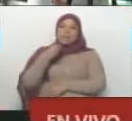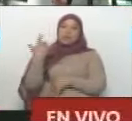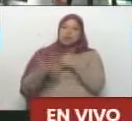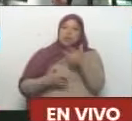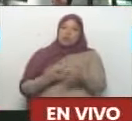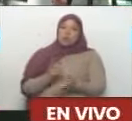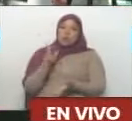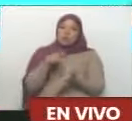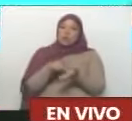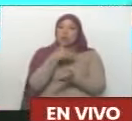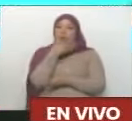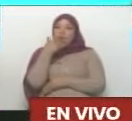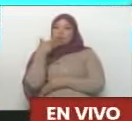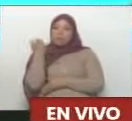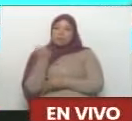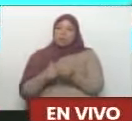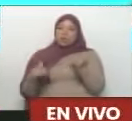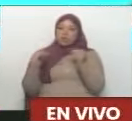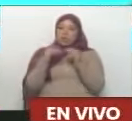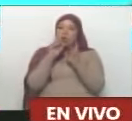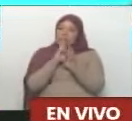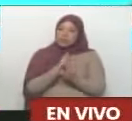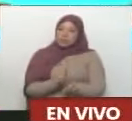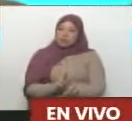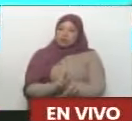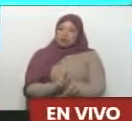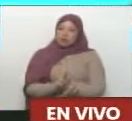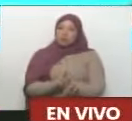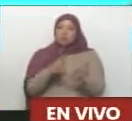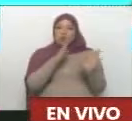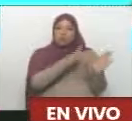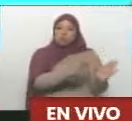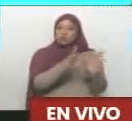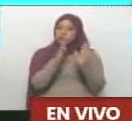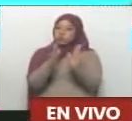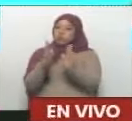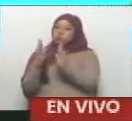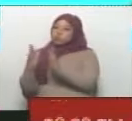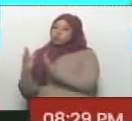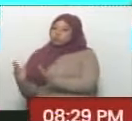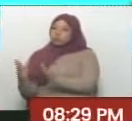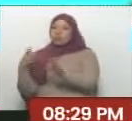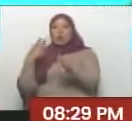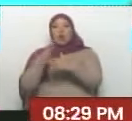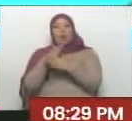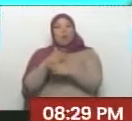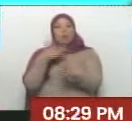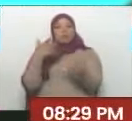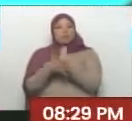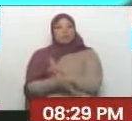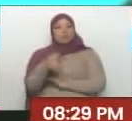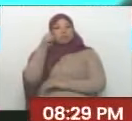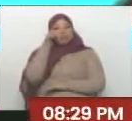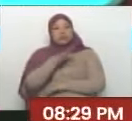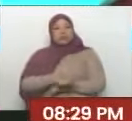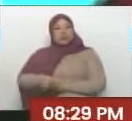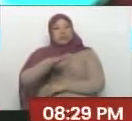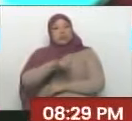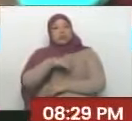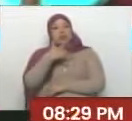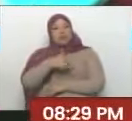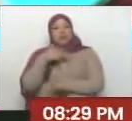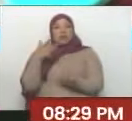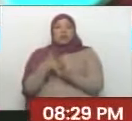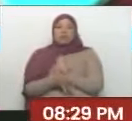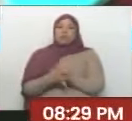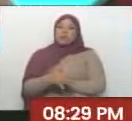dando mayores niveles de resultados, de organicidad, de compartir esa grandeza que significa nuestra